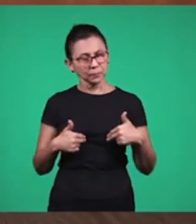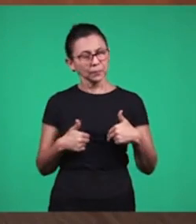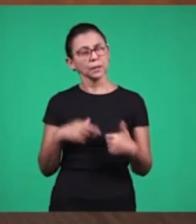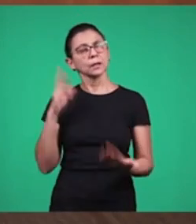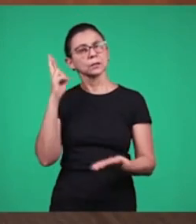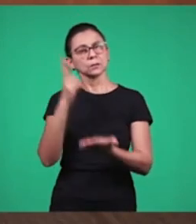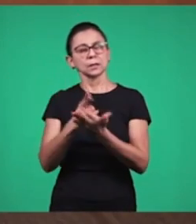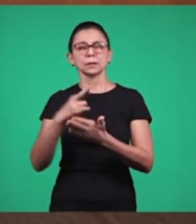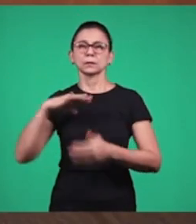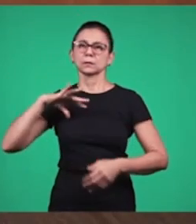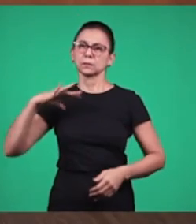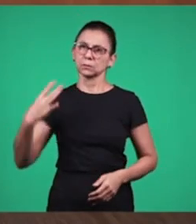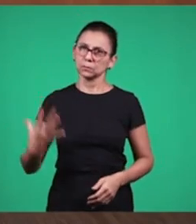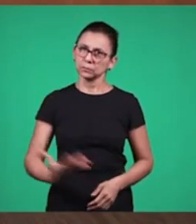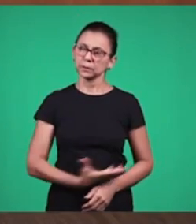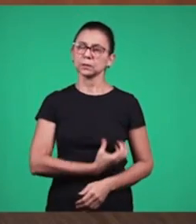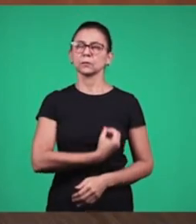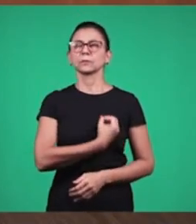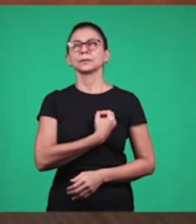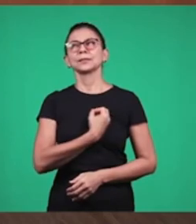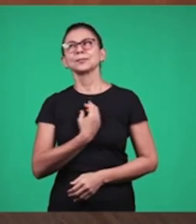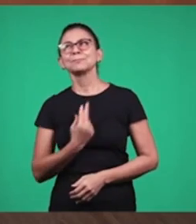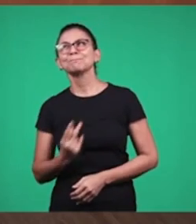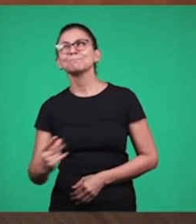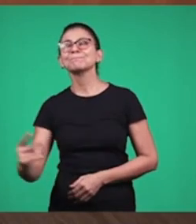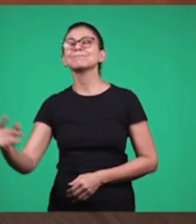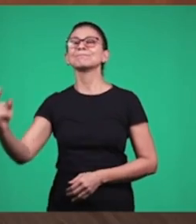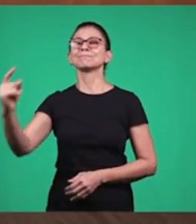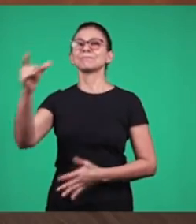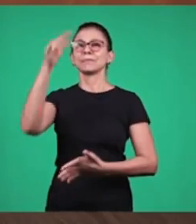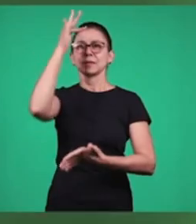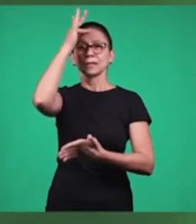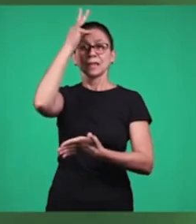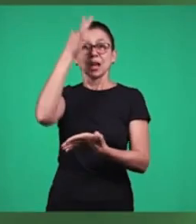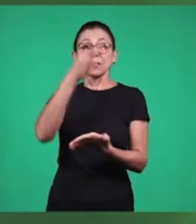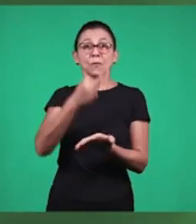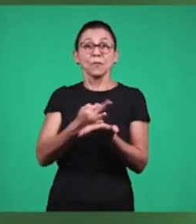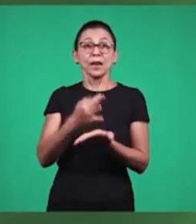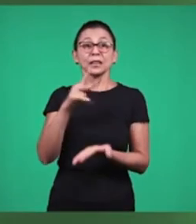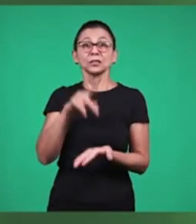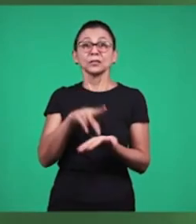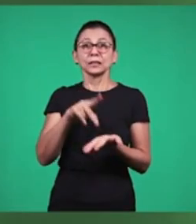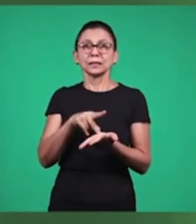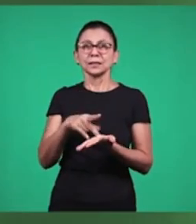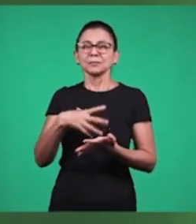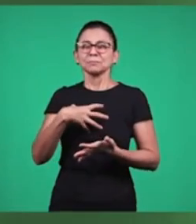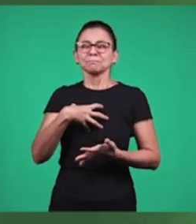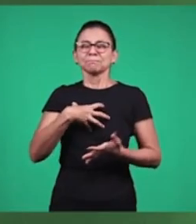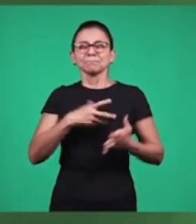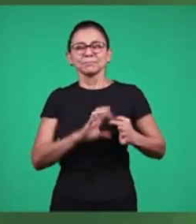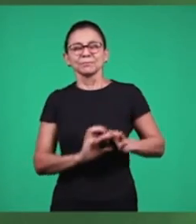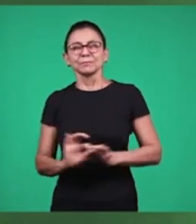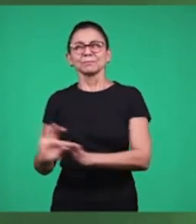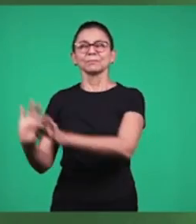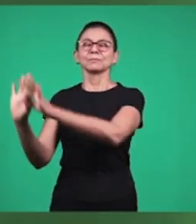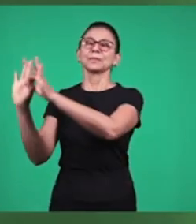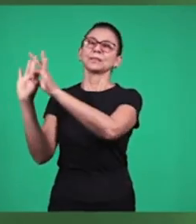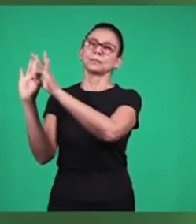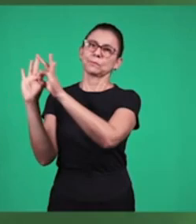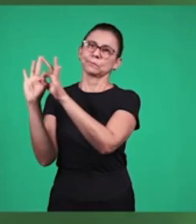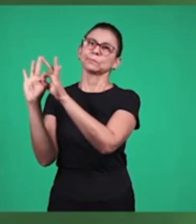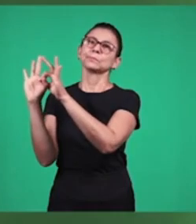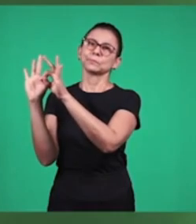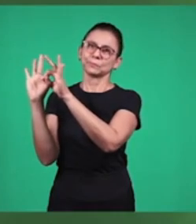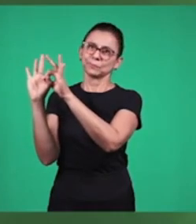salvación y de vida eterna. A la fe verdadera trae comunión, y